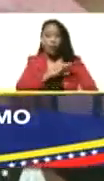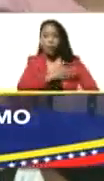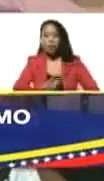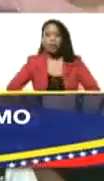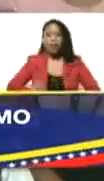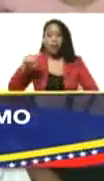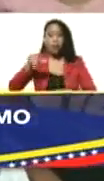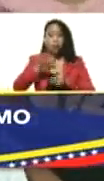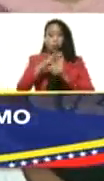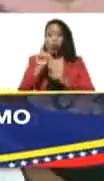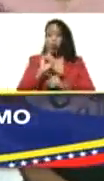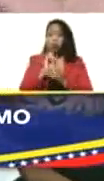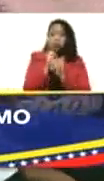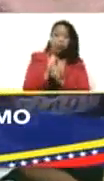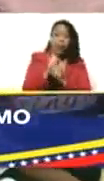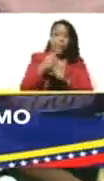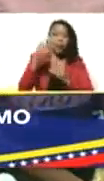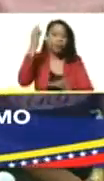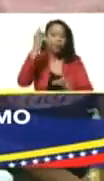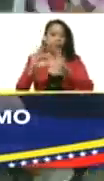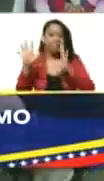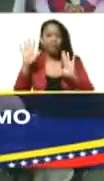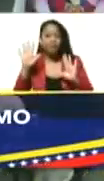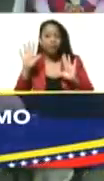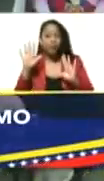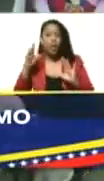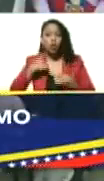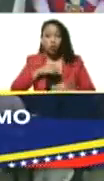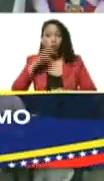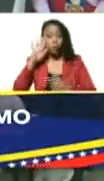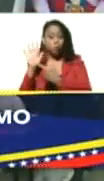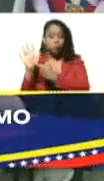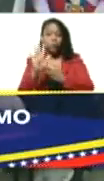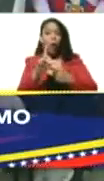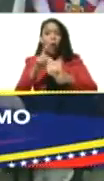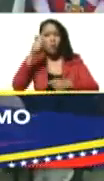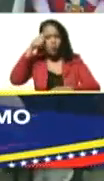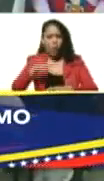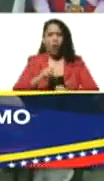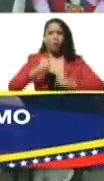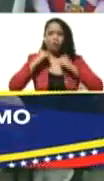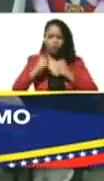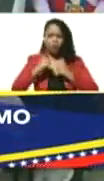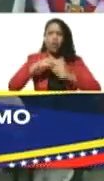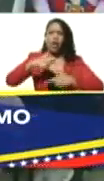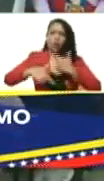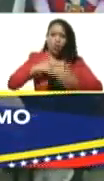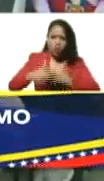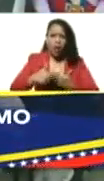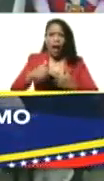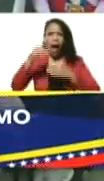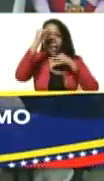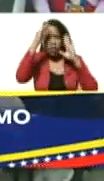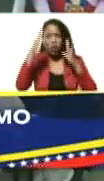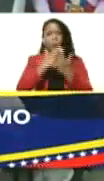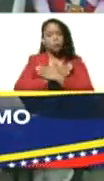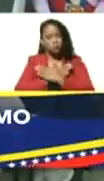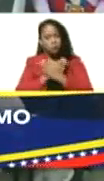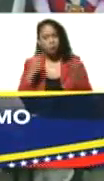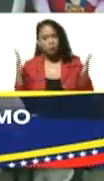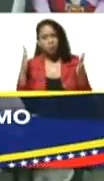que no esperábamos, pero que hemos demostrado que tenemos un pueblo bravío, un pueblo revolucionario, atento y dispuesto,